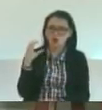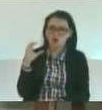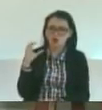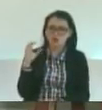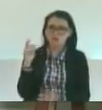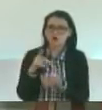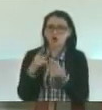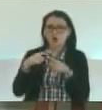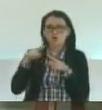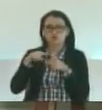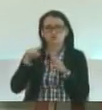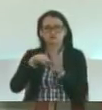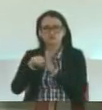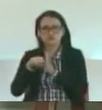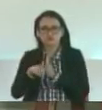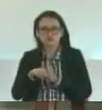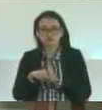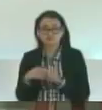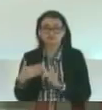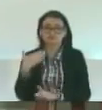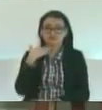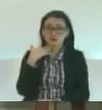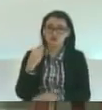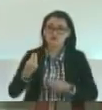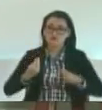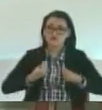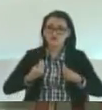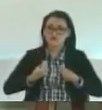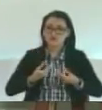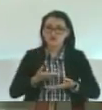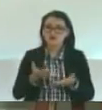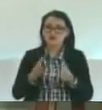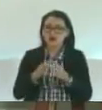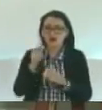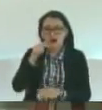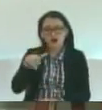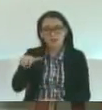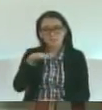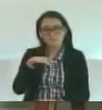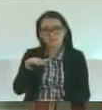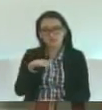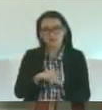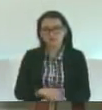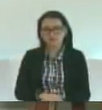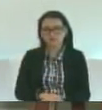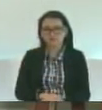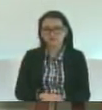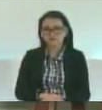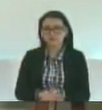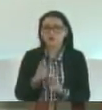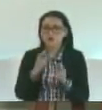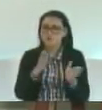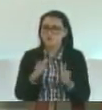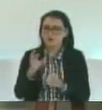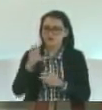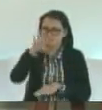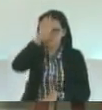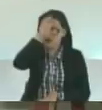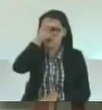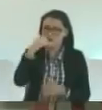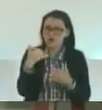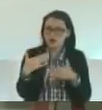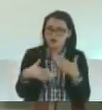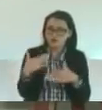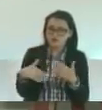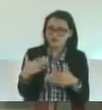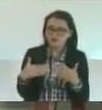de otros lugares y que han afectado la vida de estos campos mineros. Yo aspiro que con el plan de minería que estamos llevando